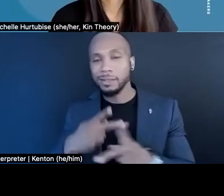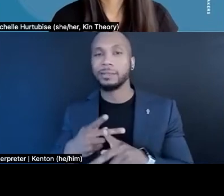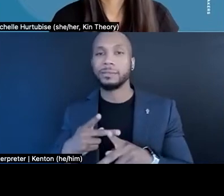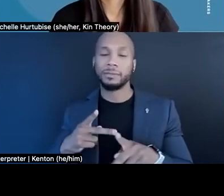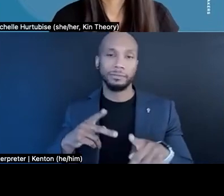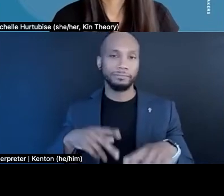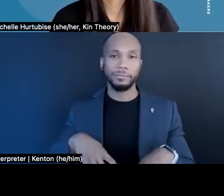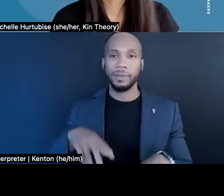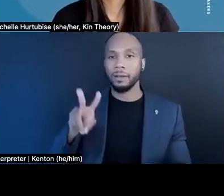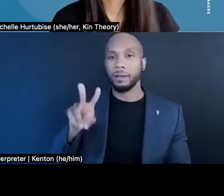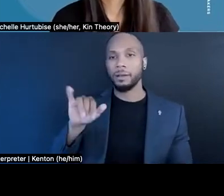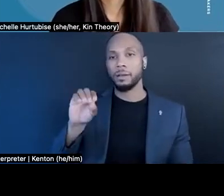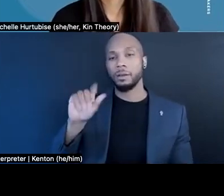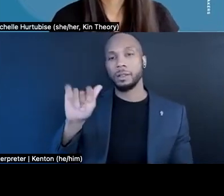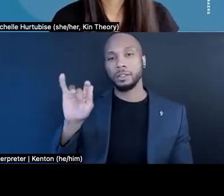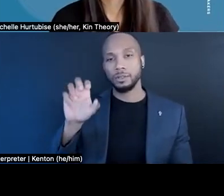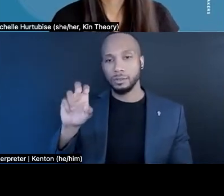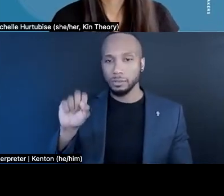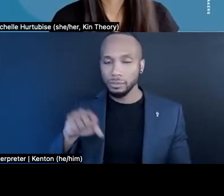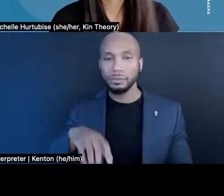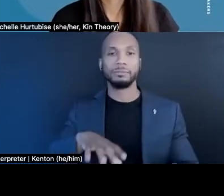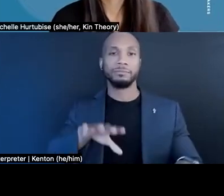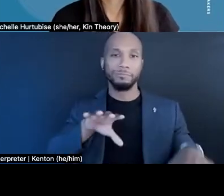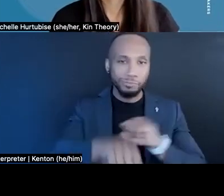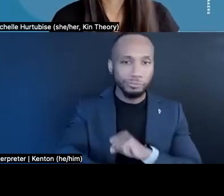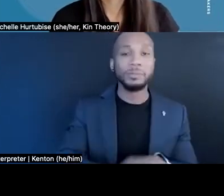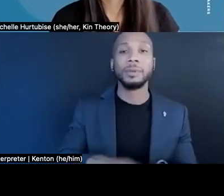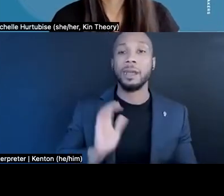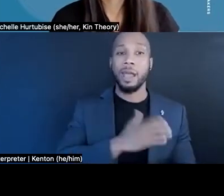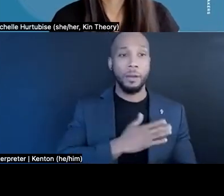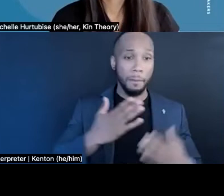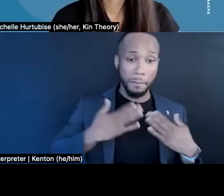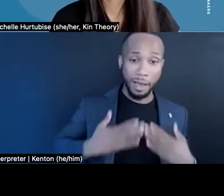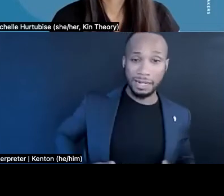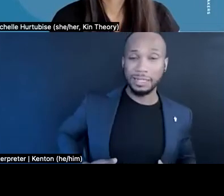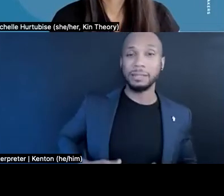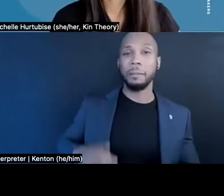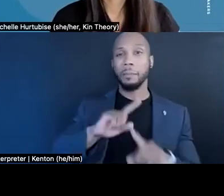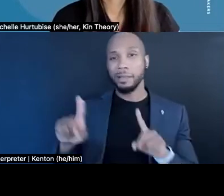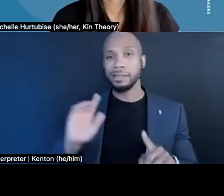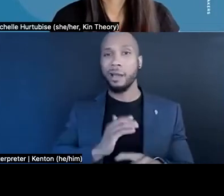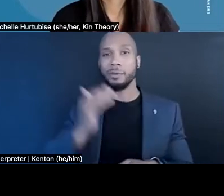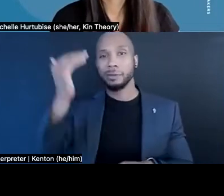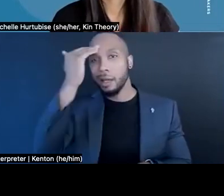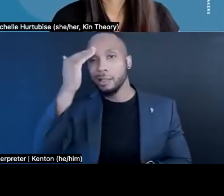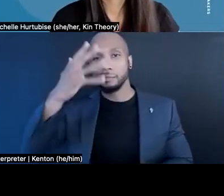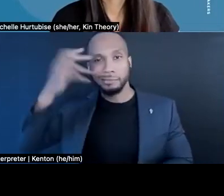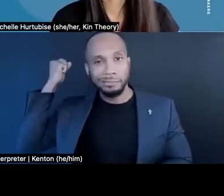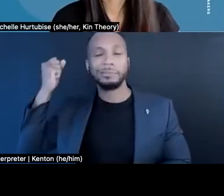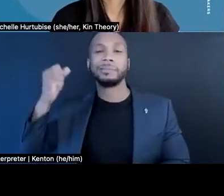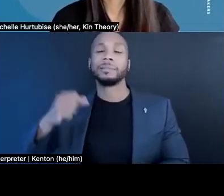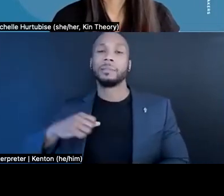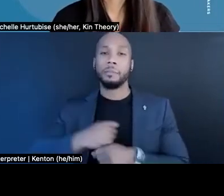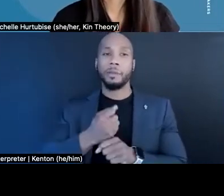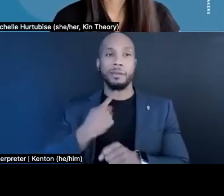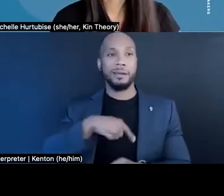no solo de nuestros cuerpos, sino también de nuestros conocimientos, ocultándolos,